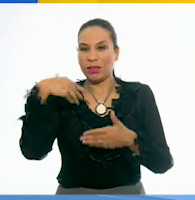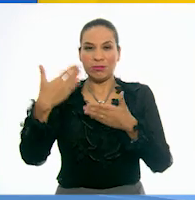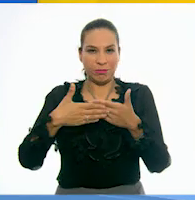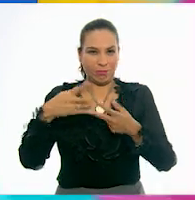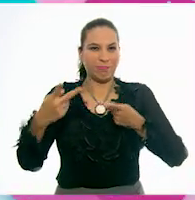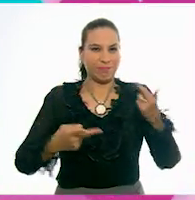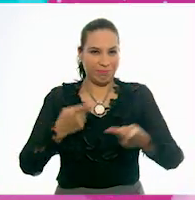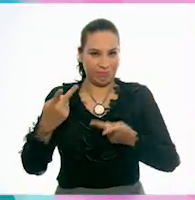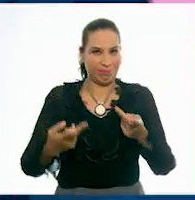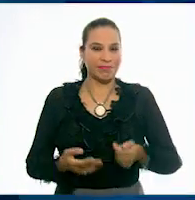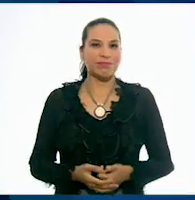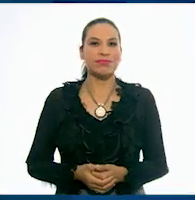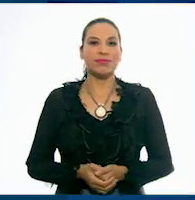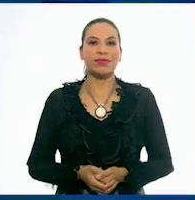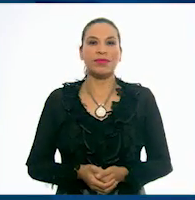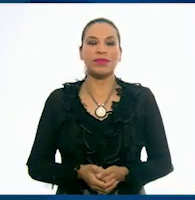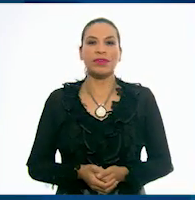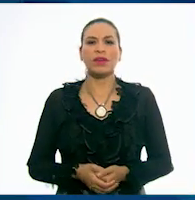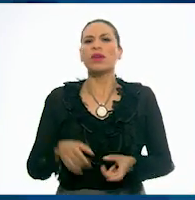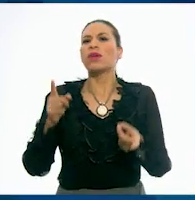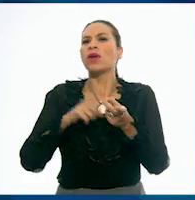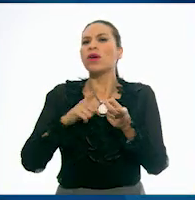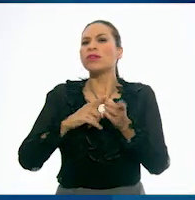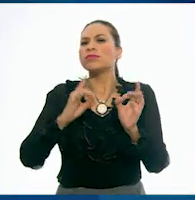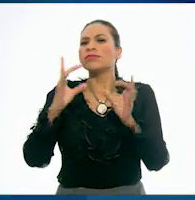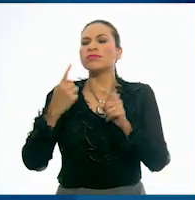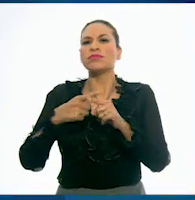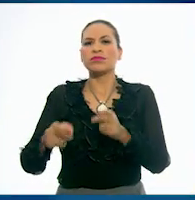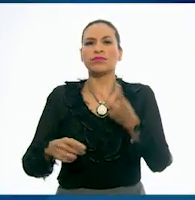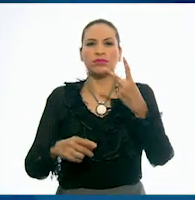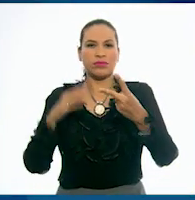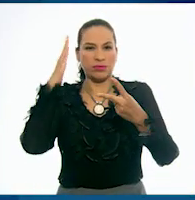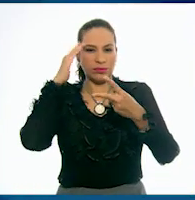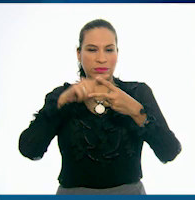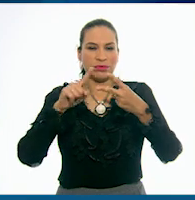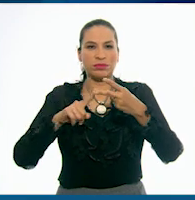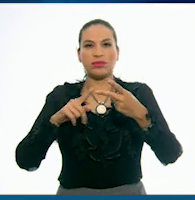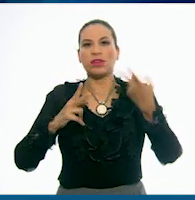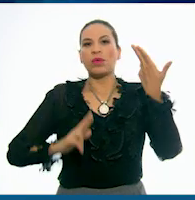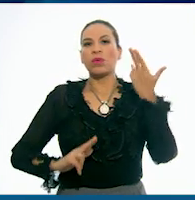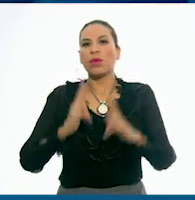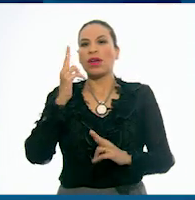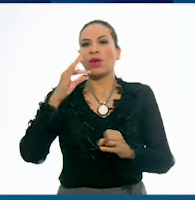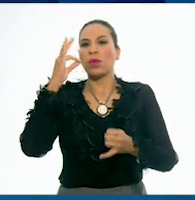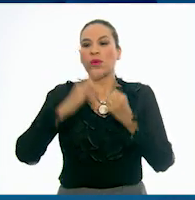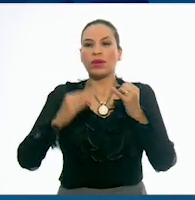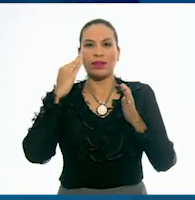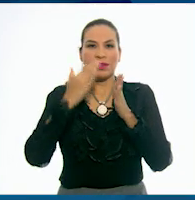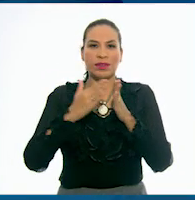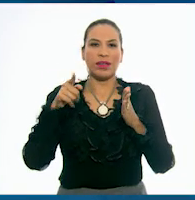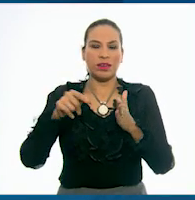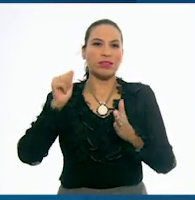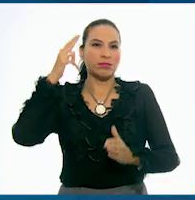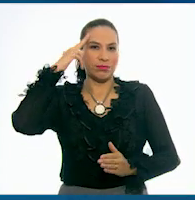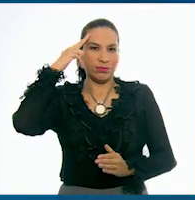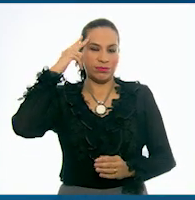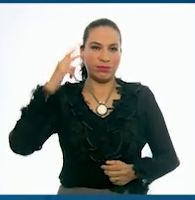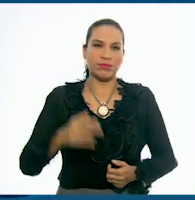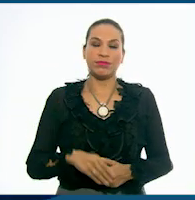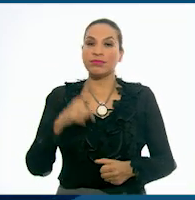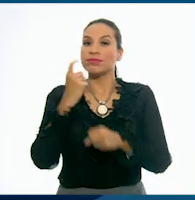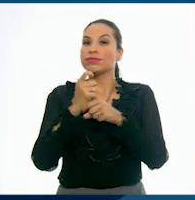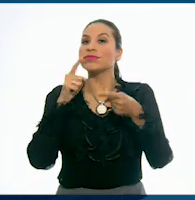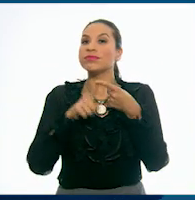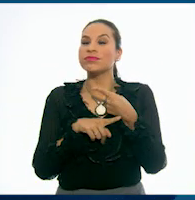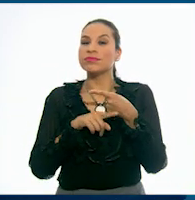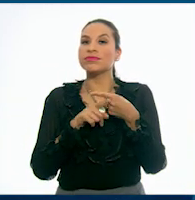siguiente pregunta. ¿Dónde ocurrieron los 2 principales huelgas que marcaron la última etapa del porfiriato? Primera